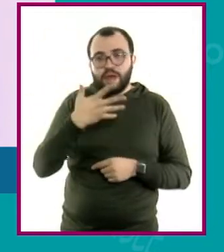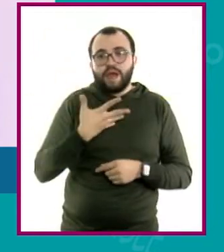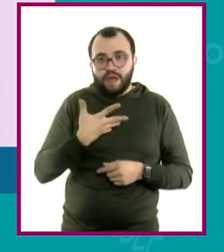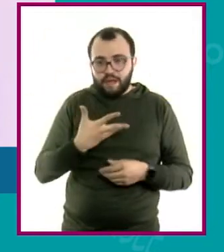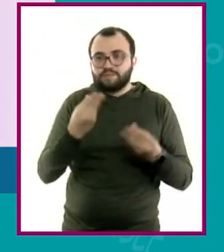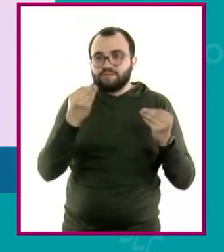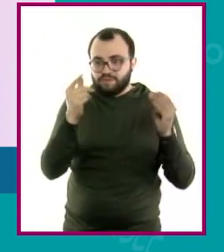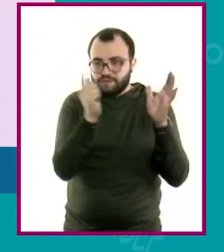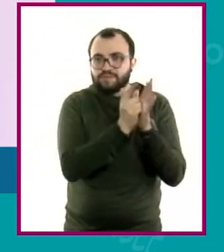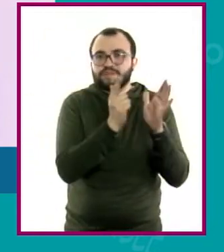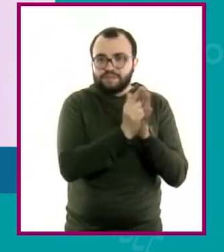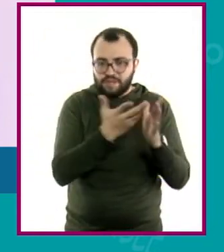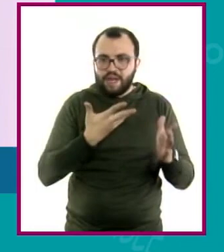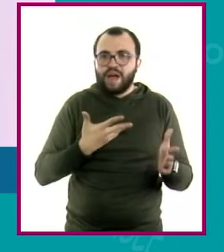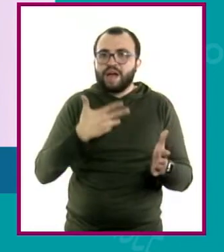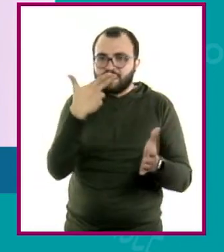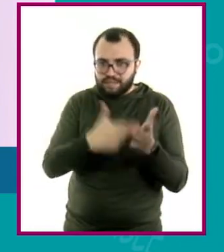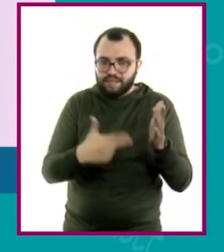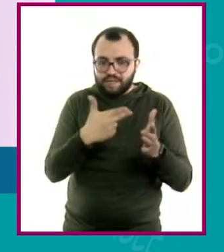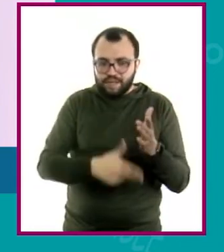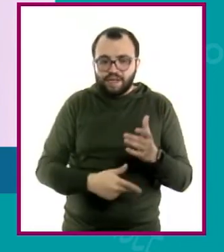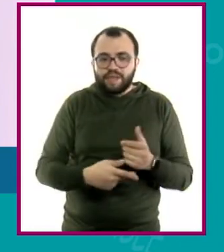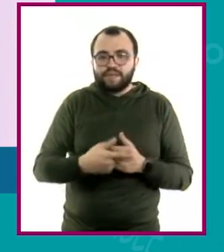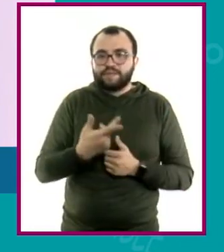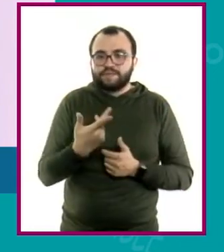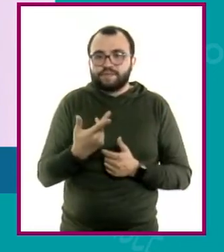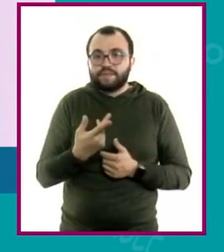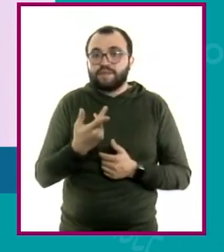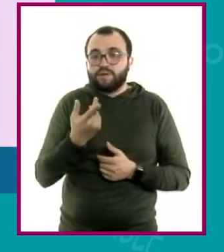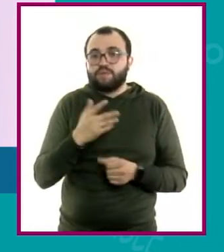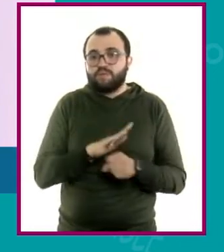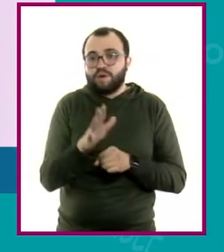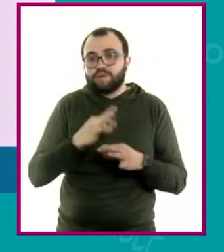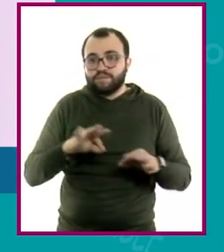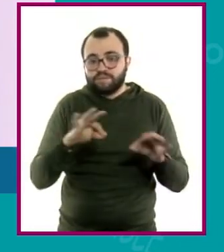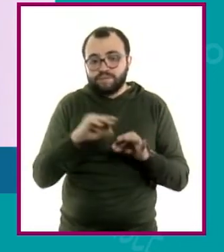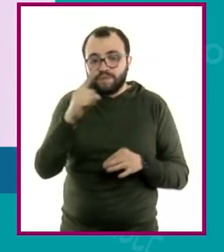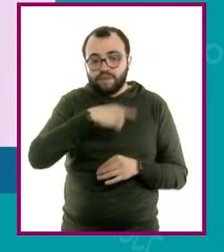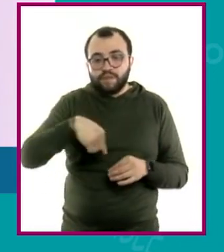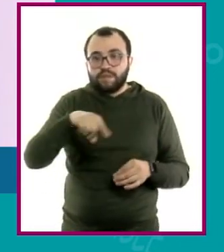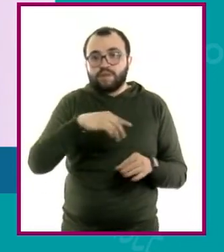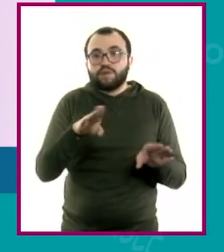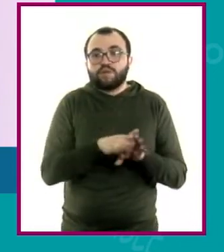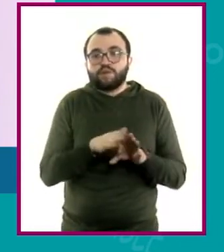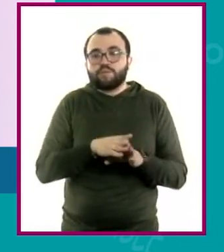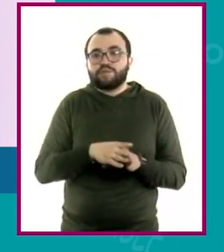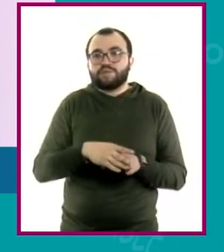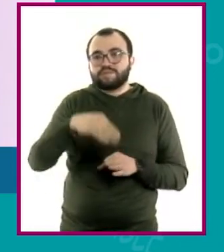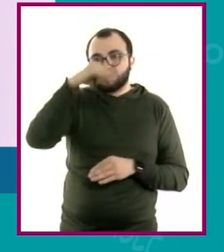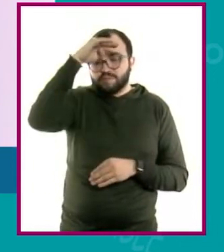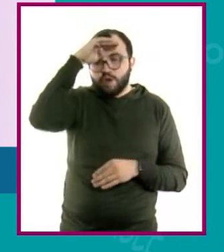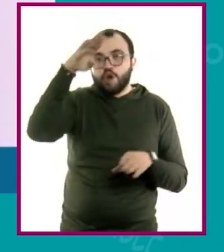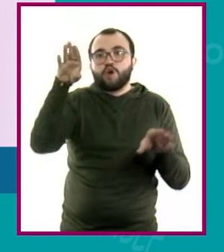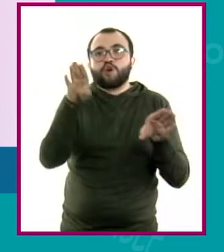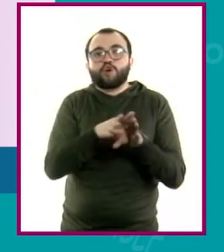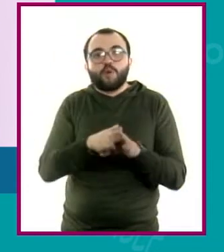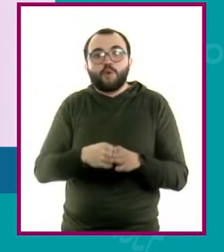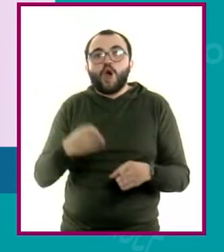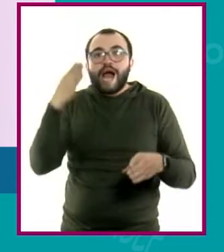contamos con herramientas. Lo que sería importante es analizar cómo son implementadas,